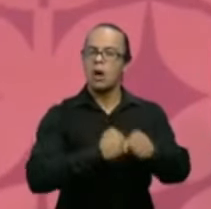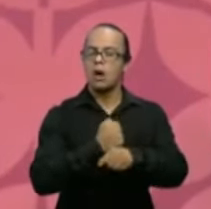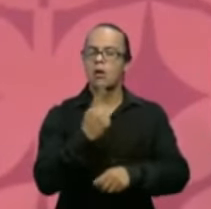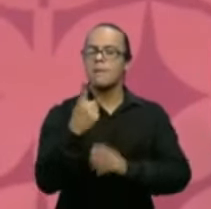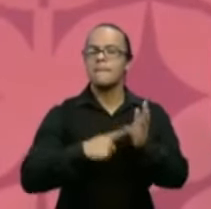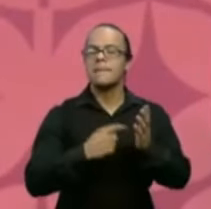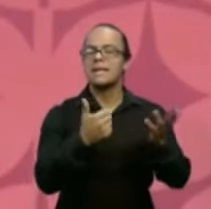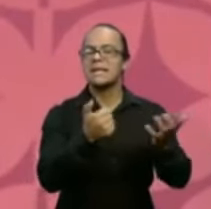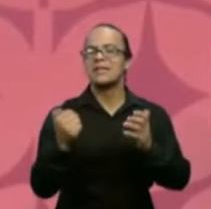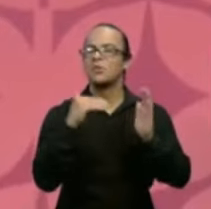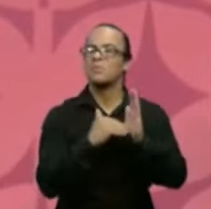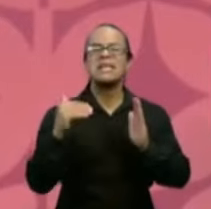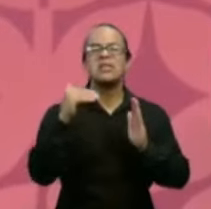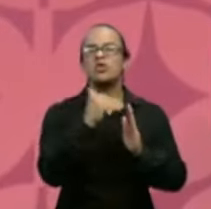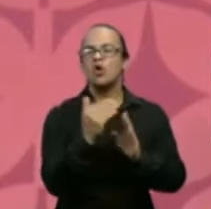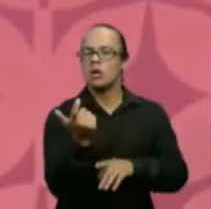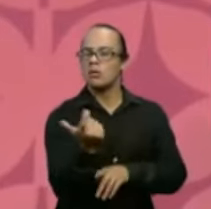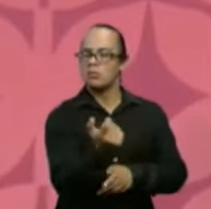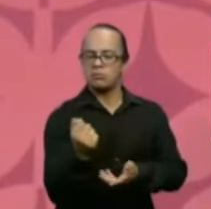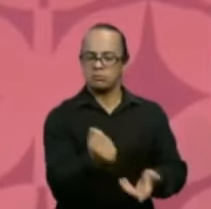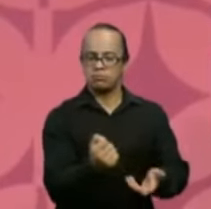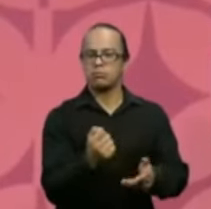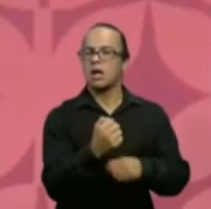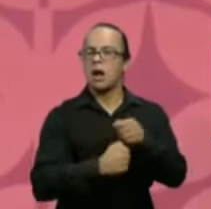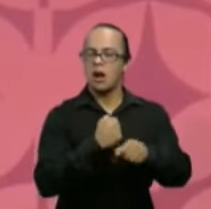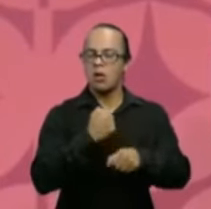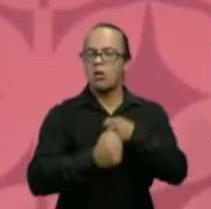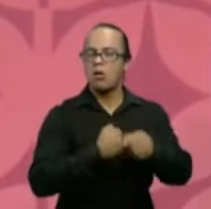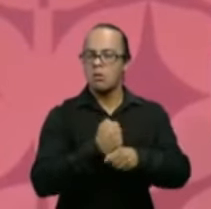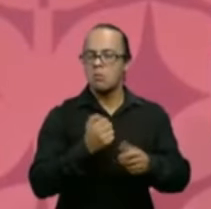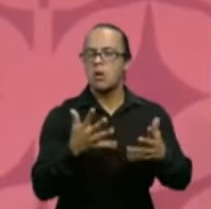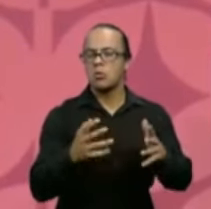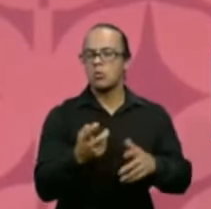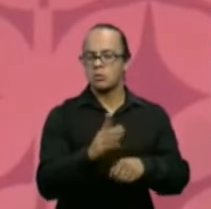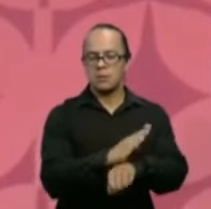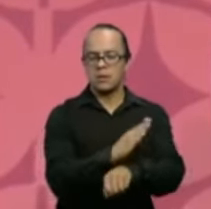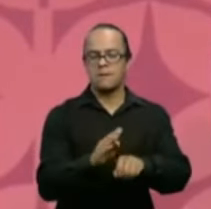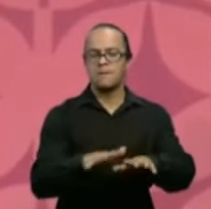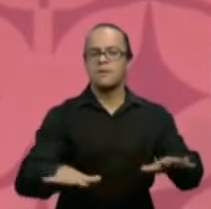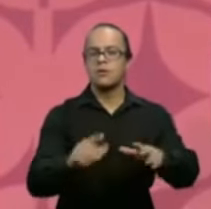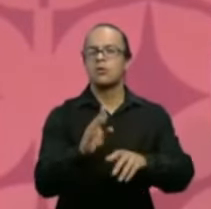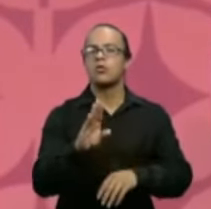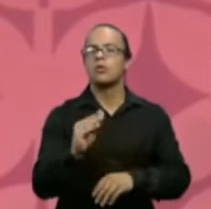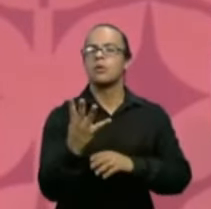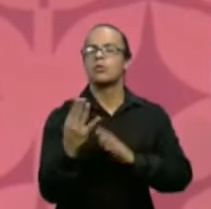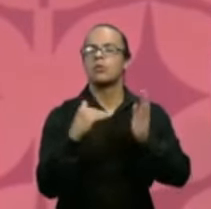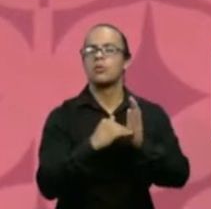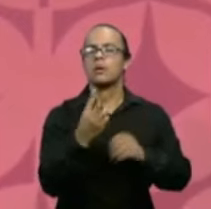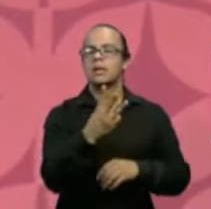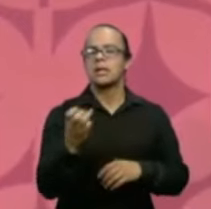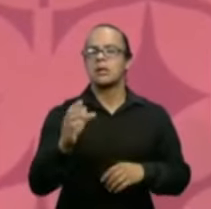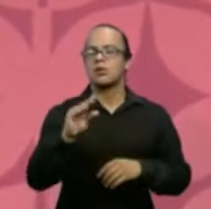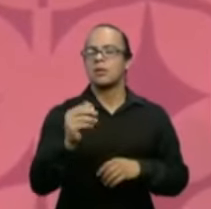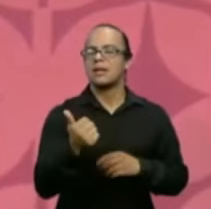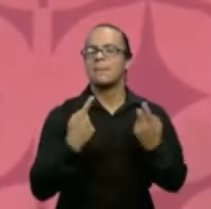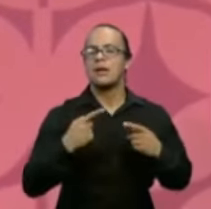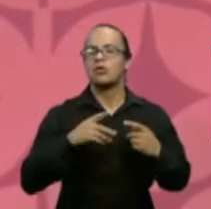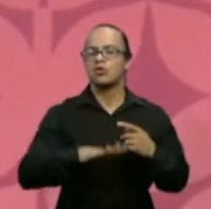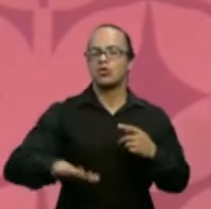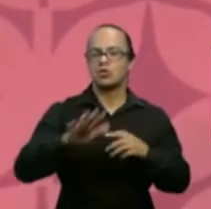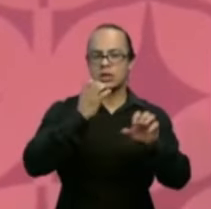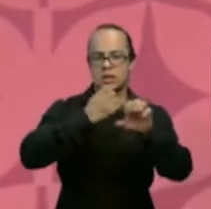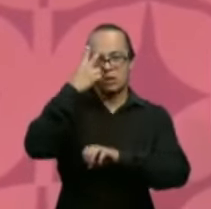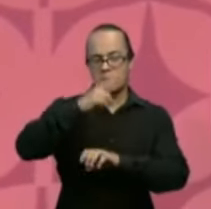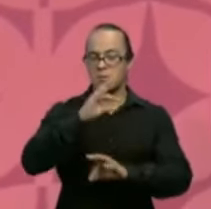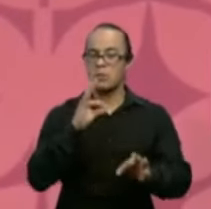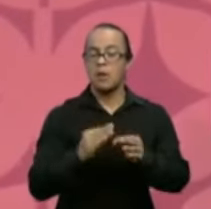1,600 millones de pesos aproximadamente, beneficiando a un total de 94,396 mexiquenses. Y que